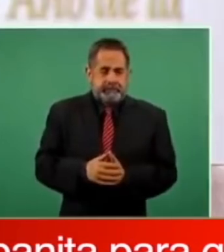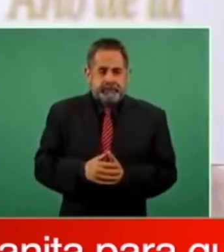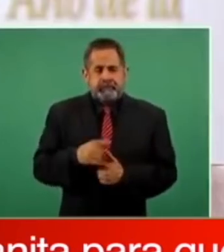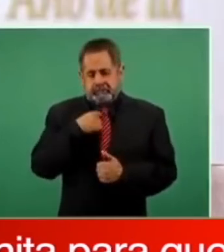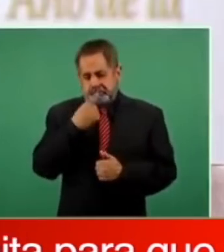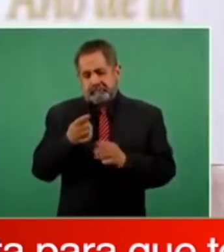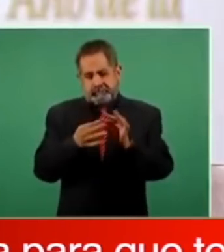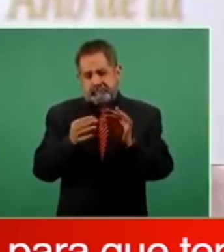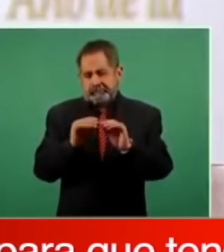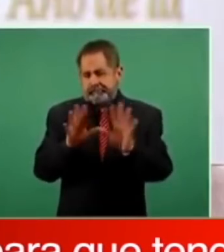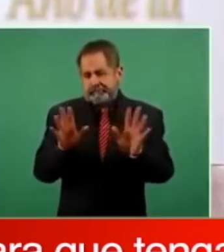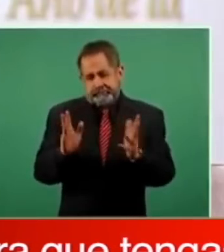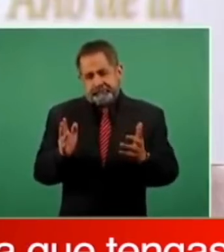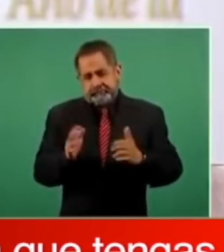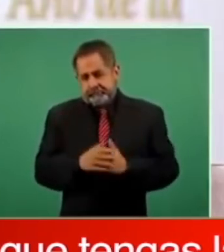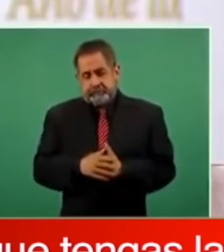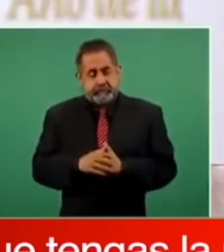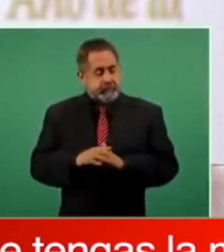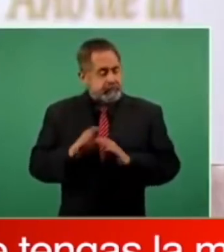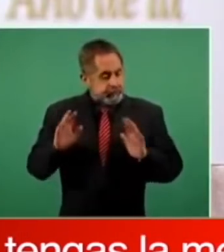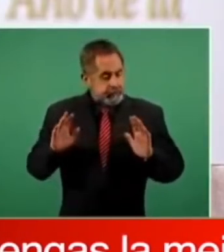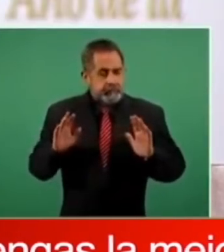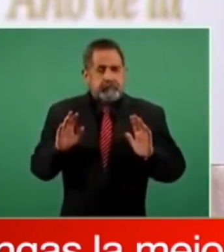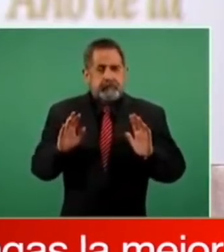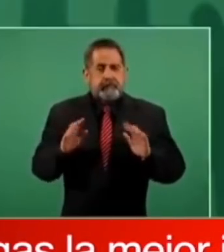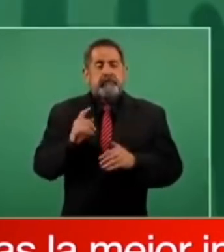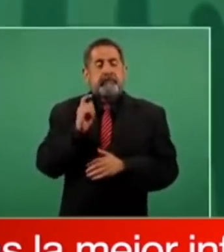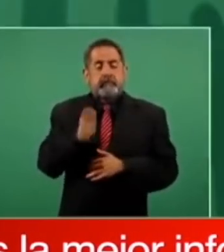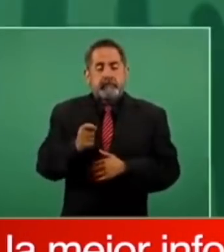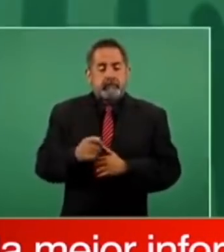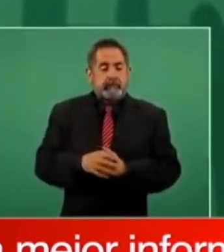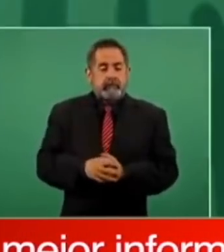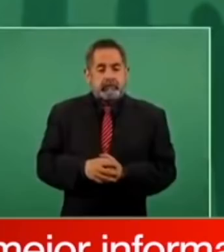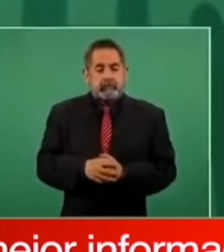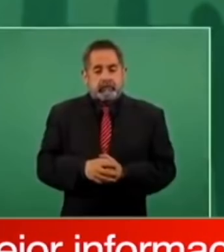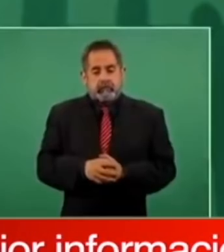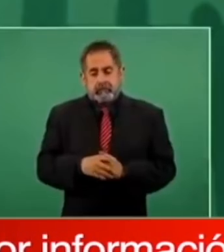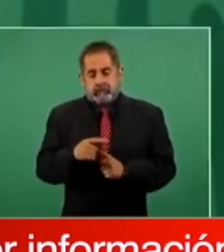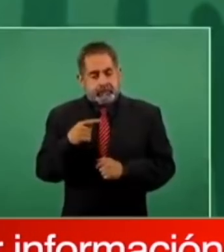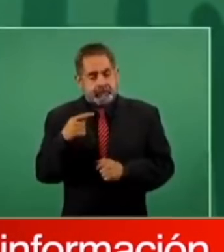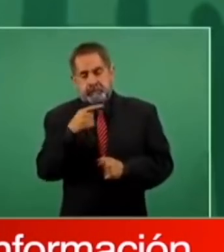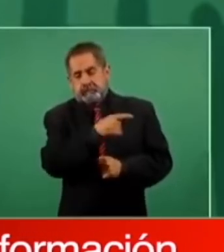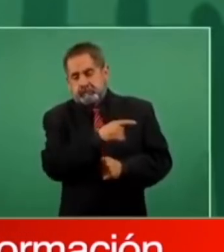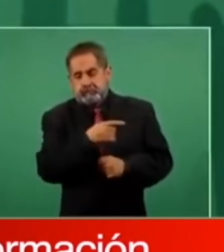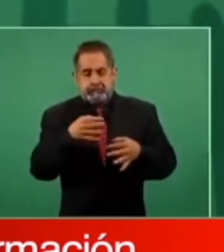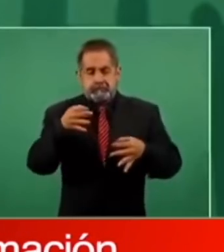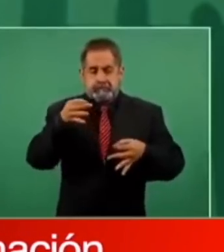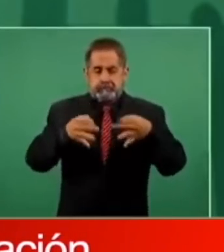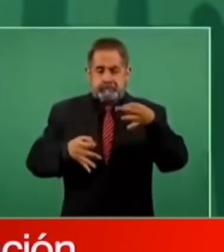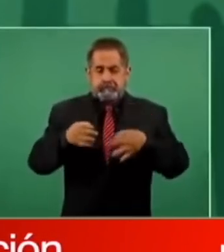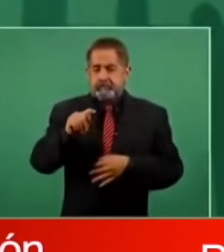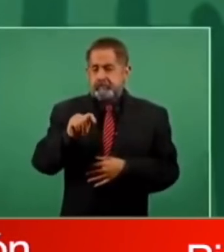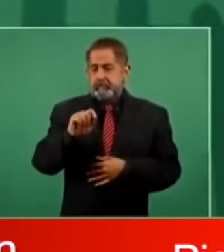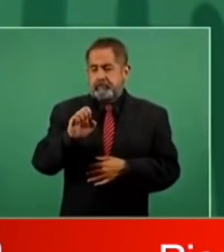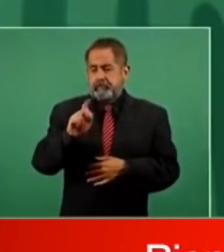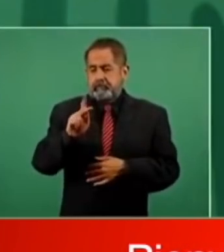aclaro. Desde luego, todo esto lo tiene que ver el tribunal,